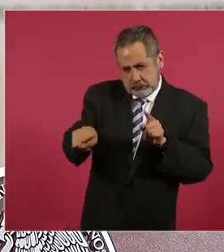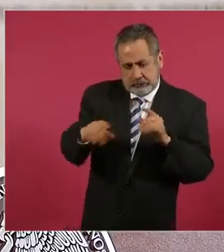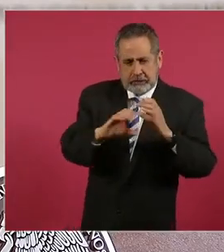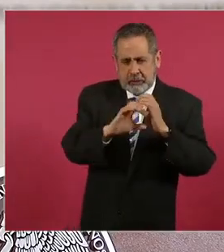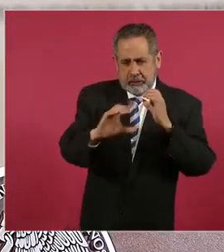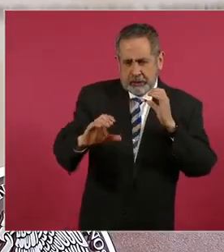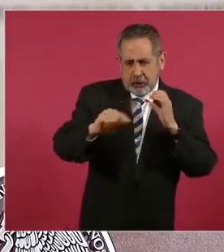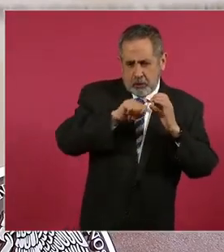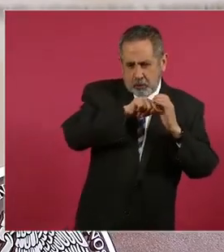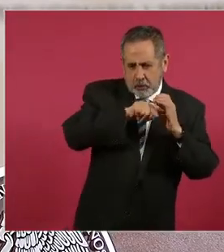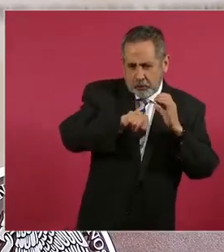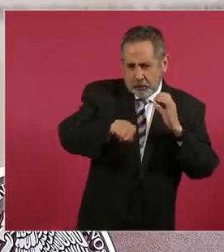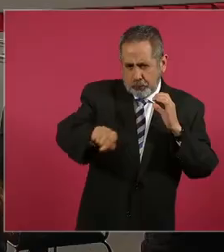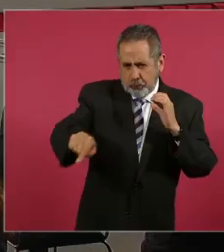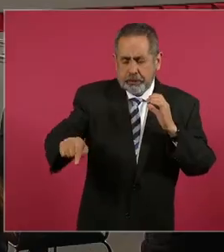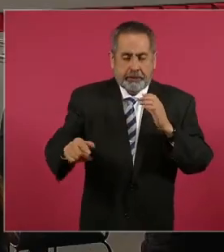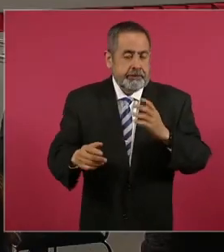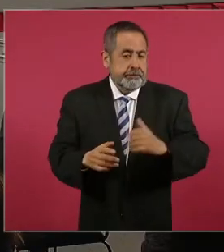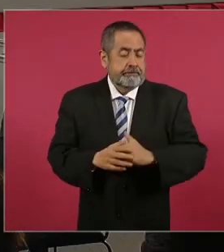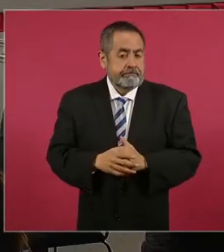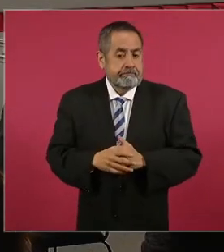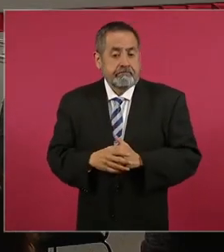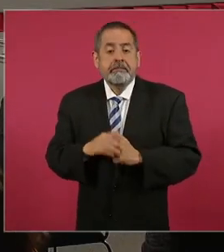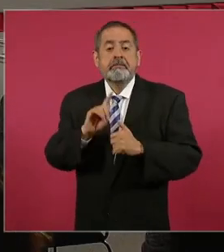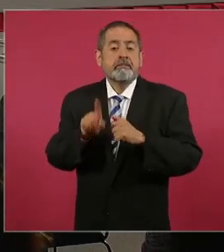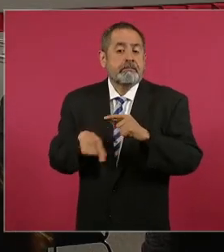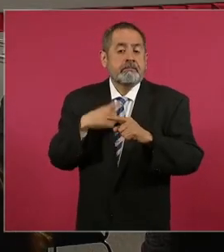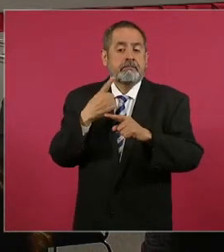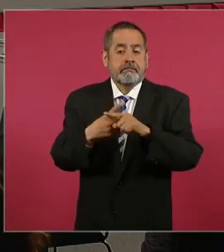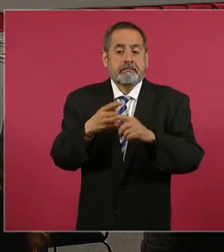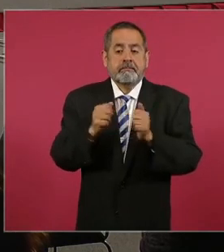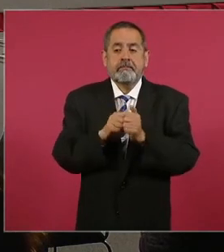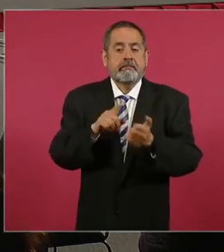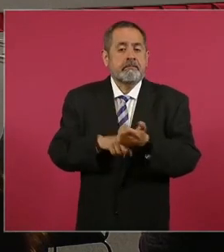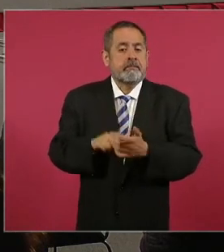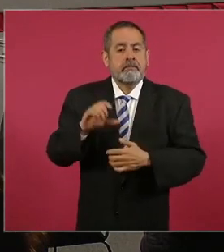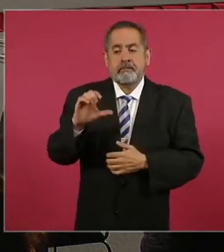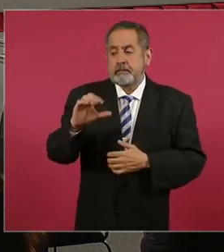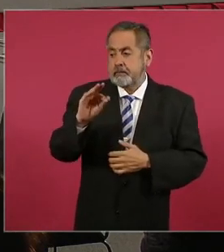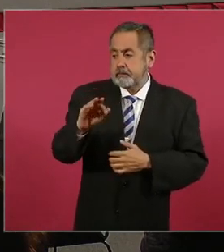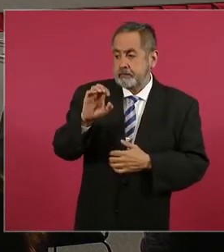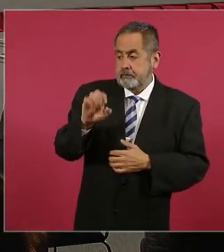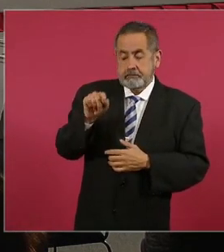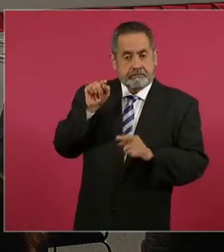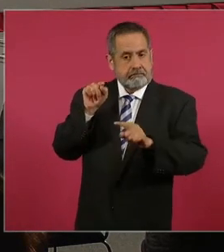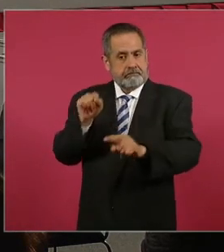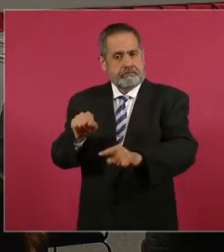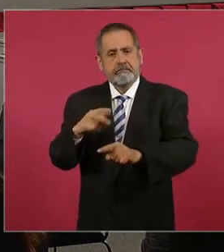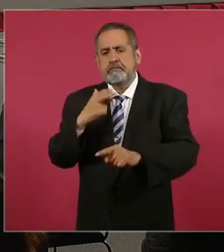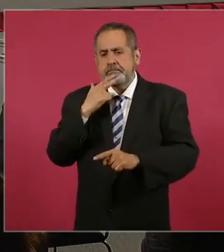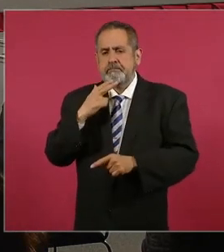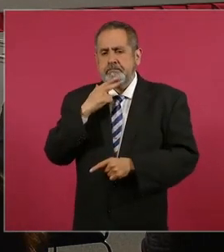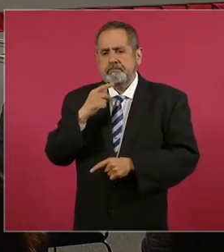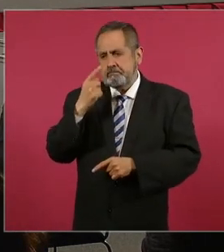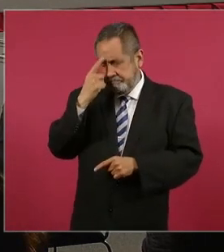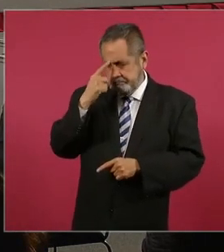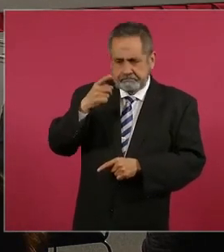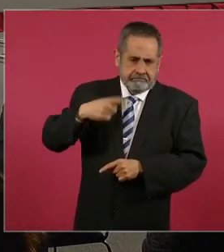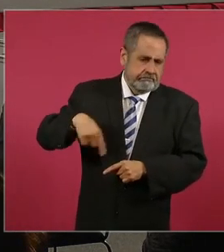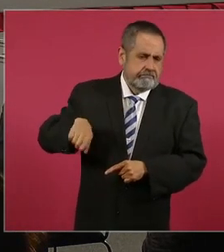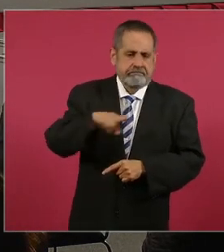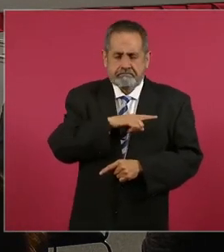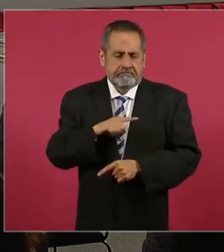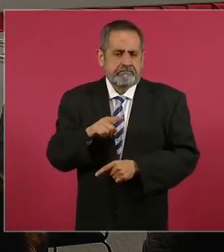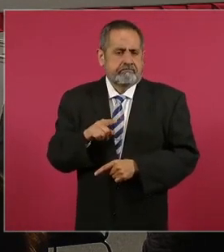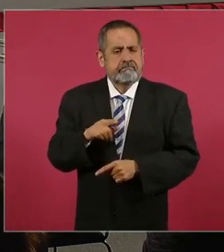sumado a las plantas que construye la CFE, serán el elemento central de la